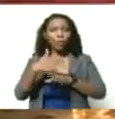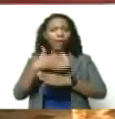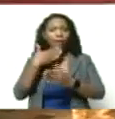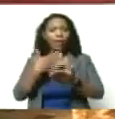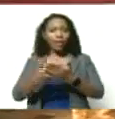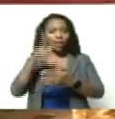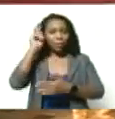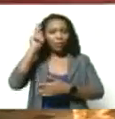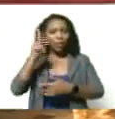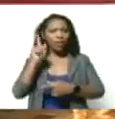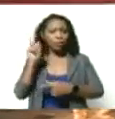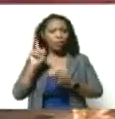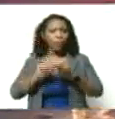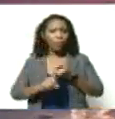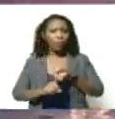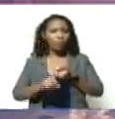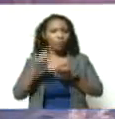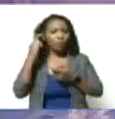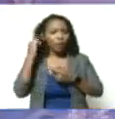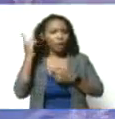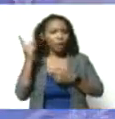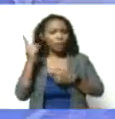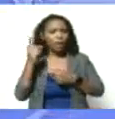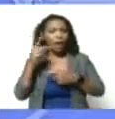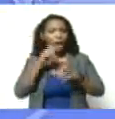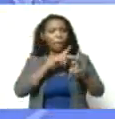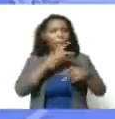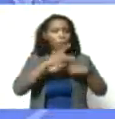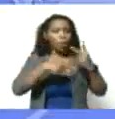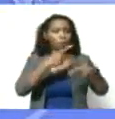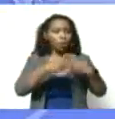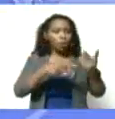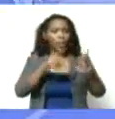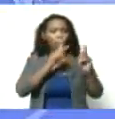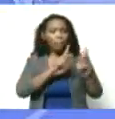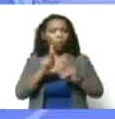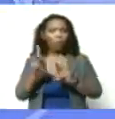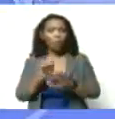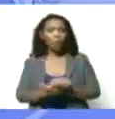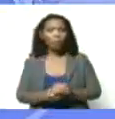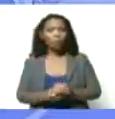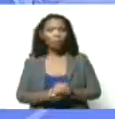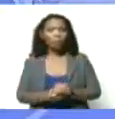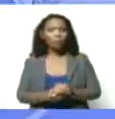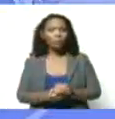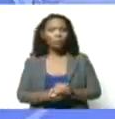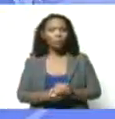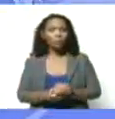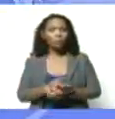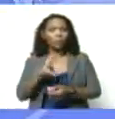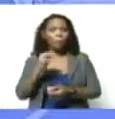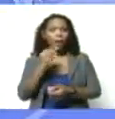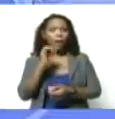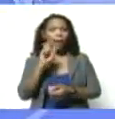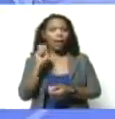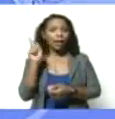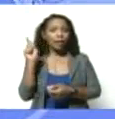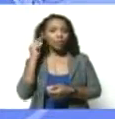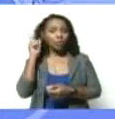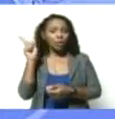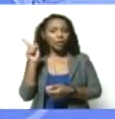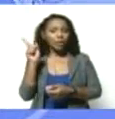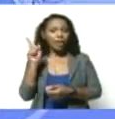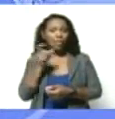profe. Y a su esposa Azalia, quien estará en la producción del programa. María León, es difícil